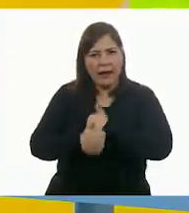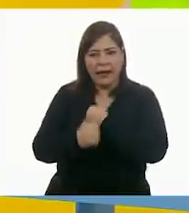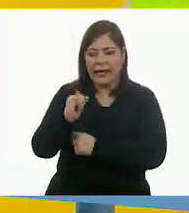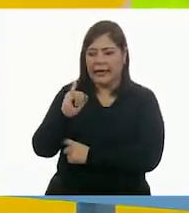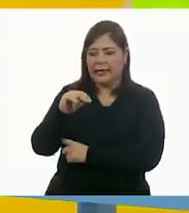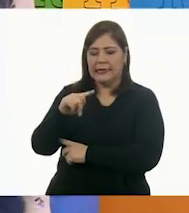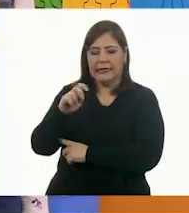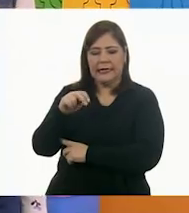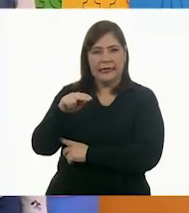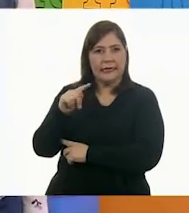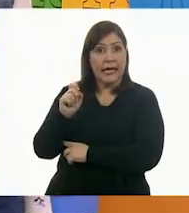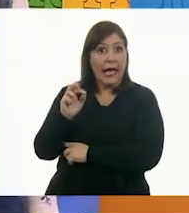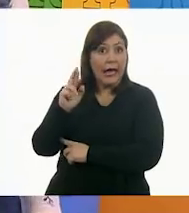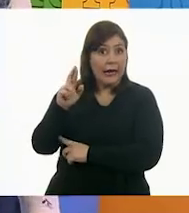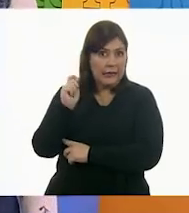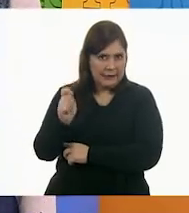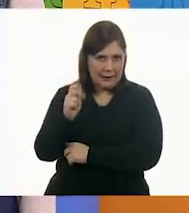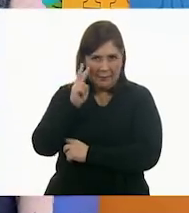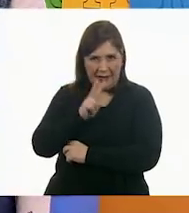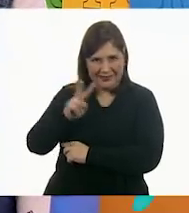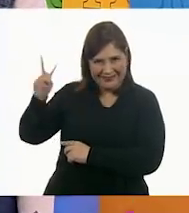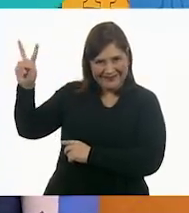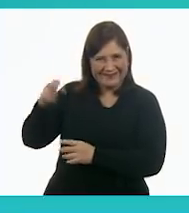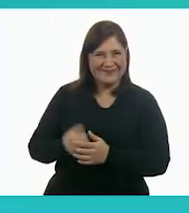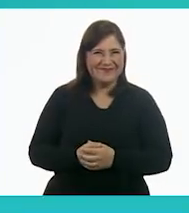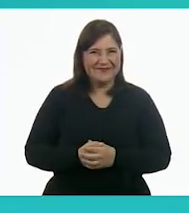Vamos a verlo. Intentar.